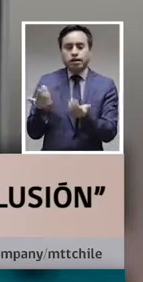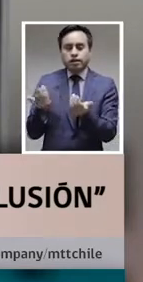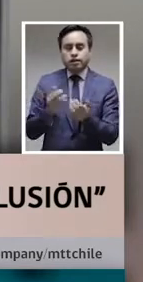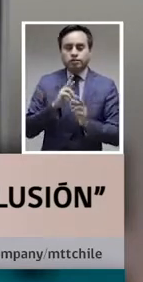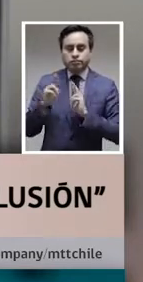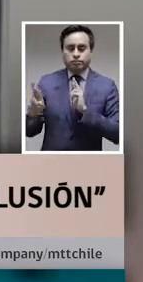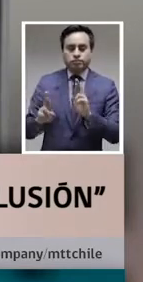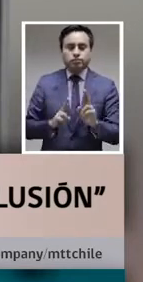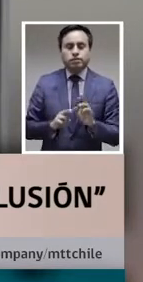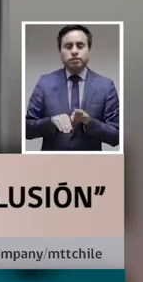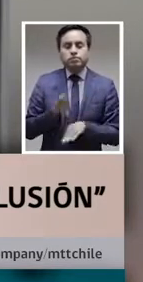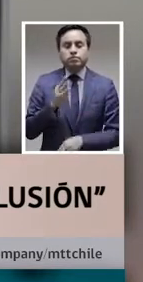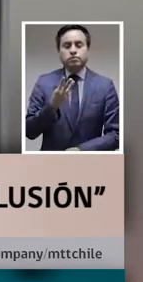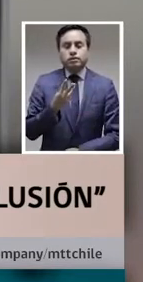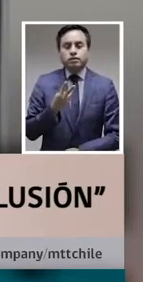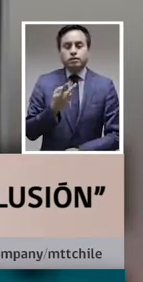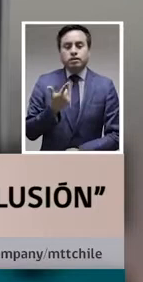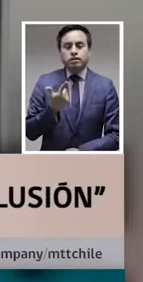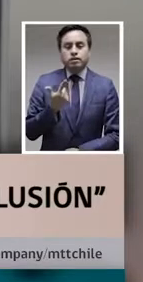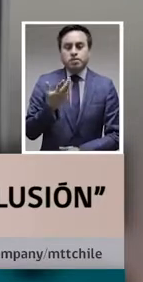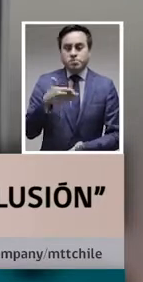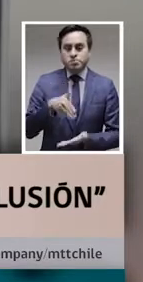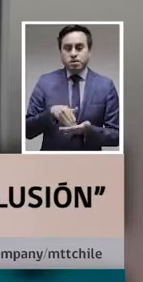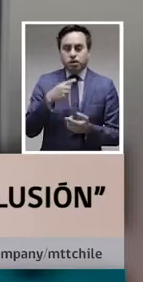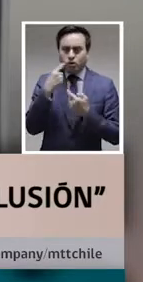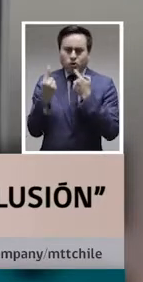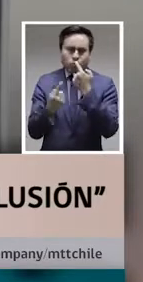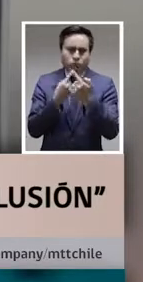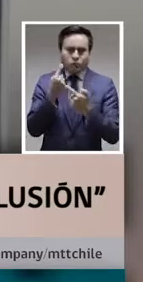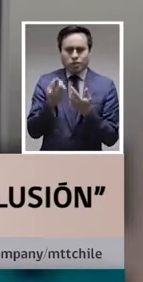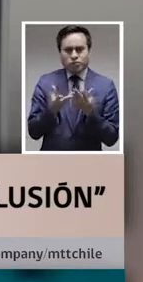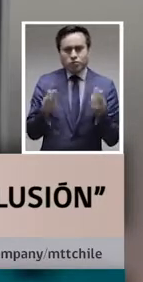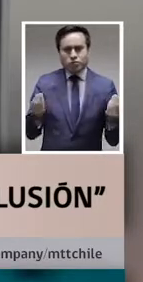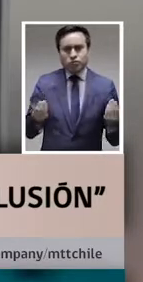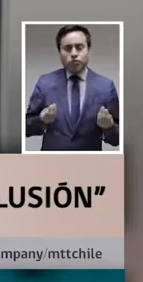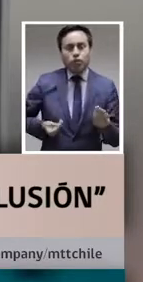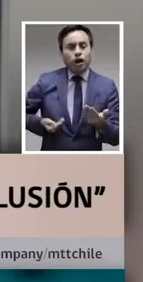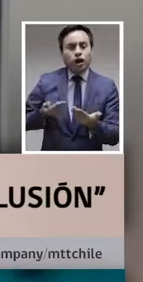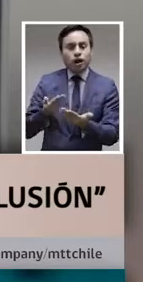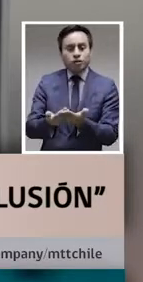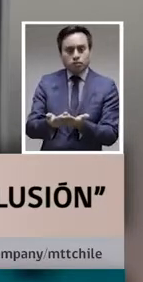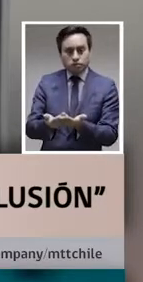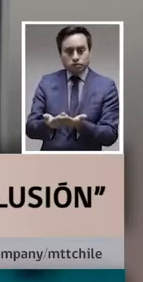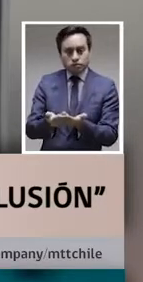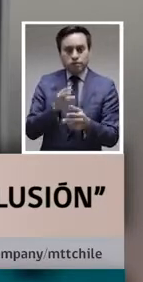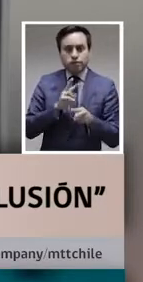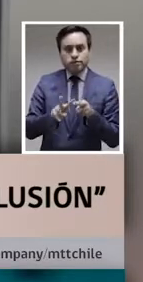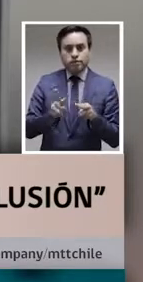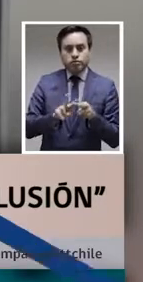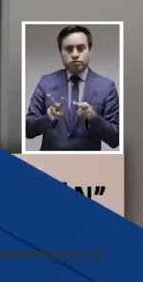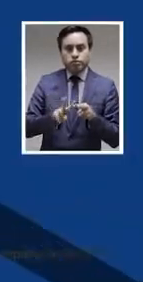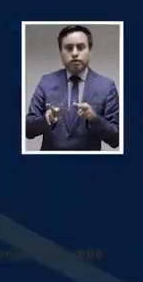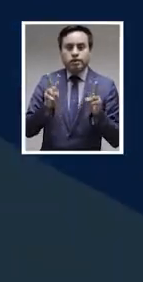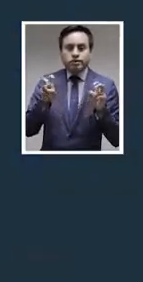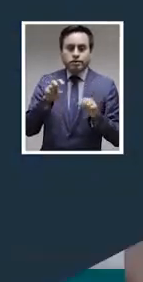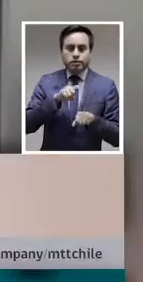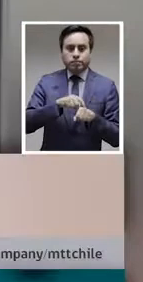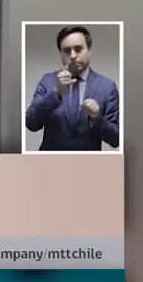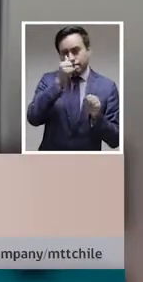requerido. Más de 37.000 consultas o aportes se recibieron durante este